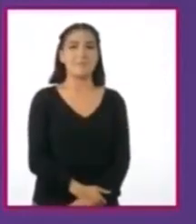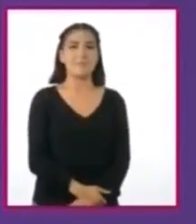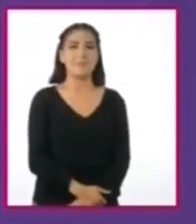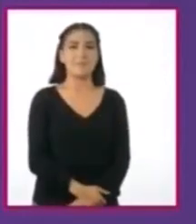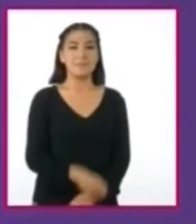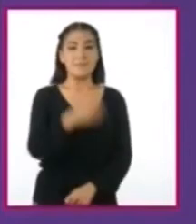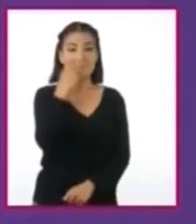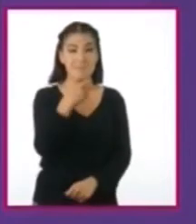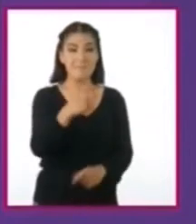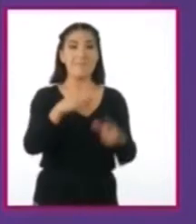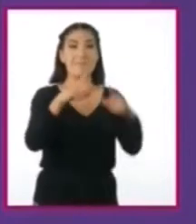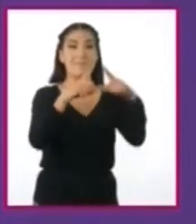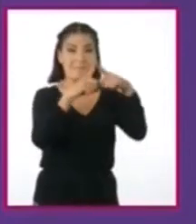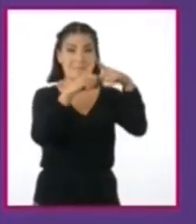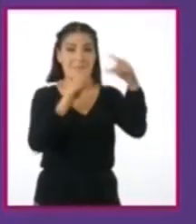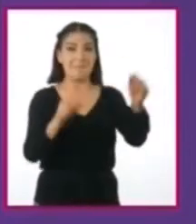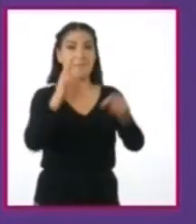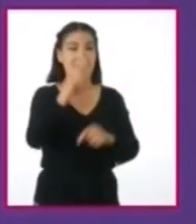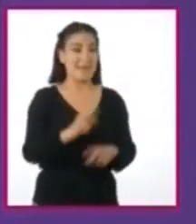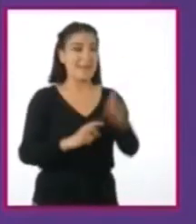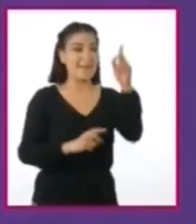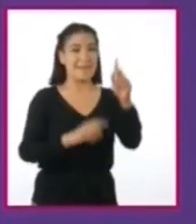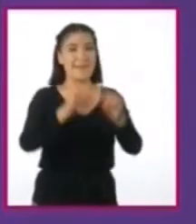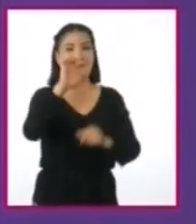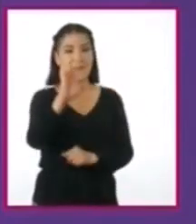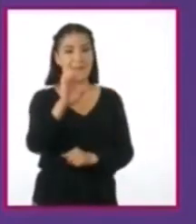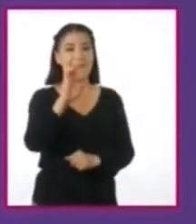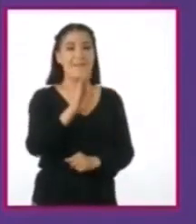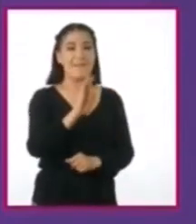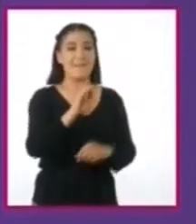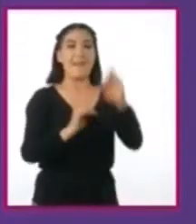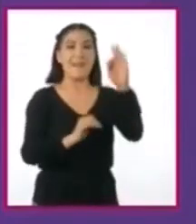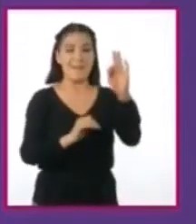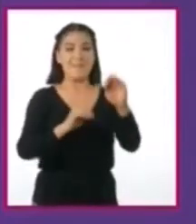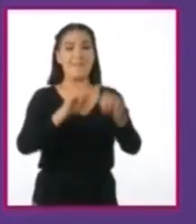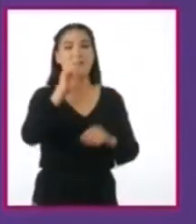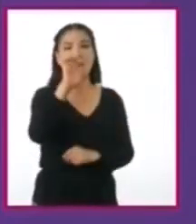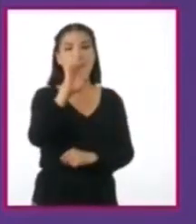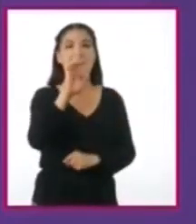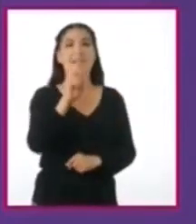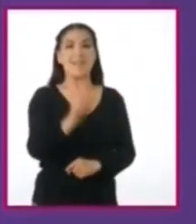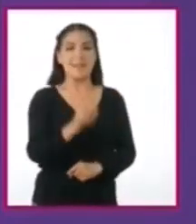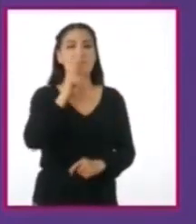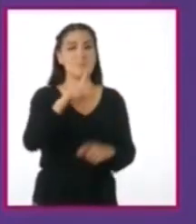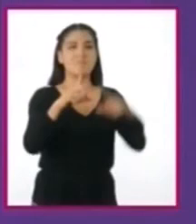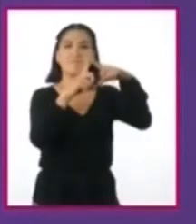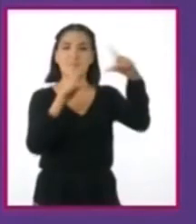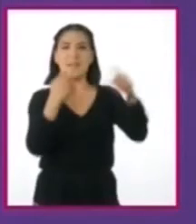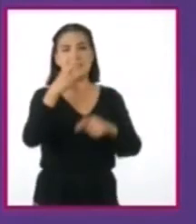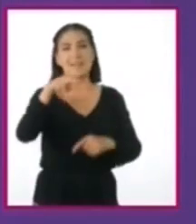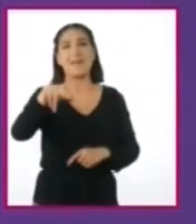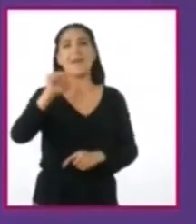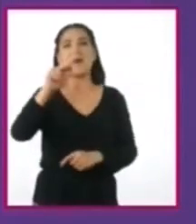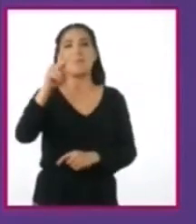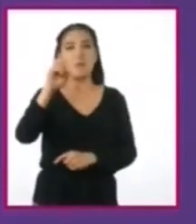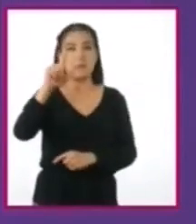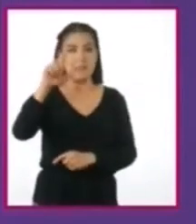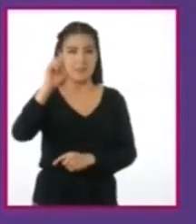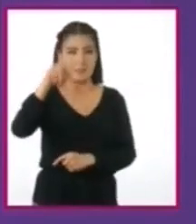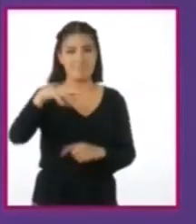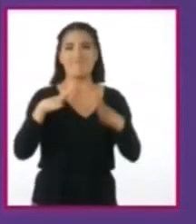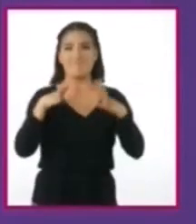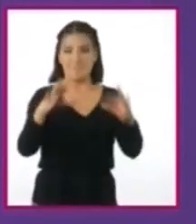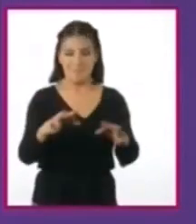Este triángulo equilátero DEF es el triángulo de Napoleón. Si tomamos cualquiera de